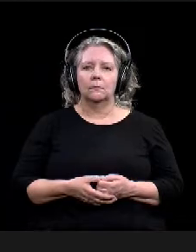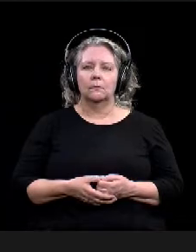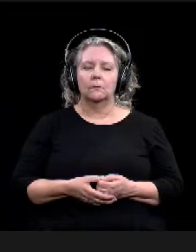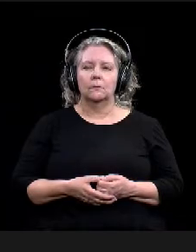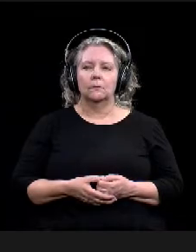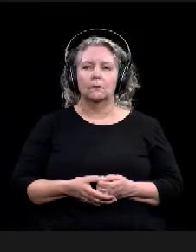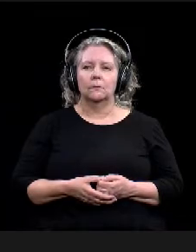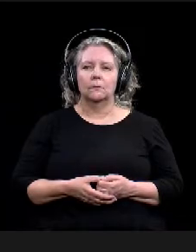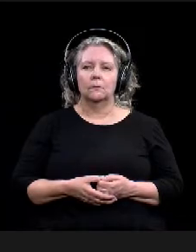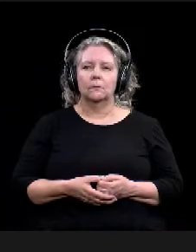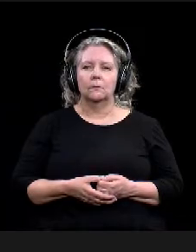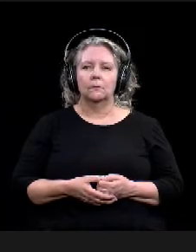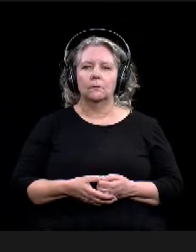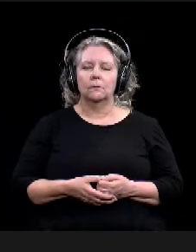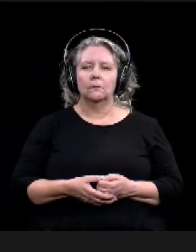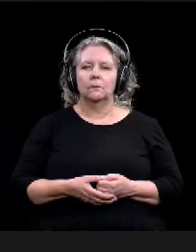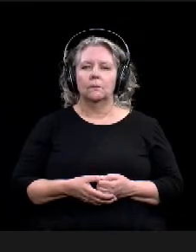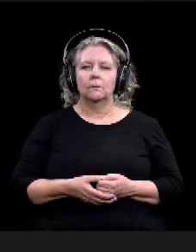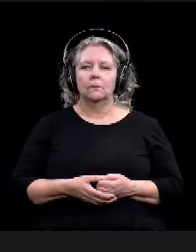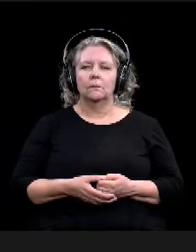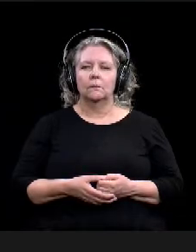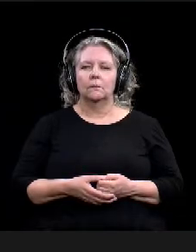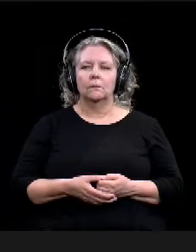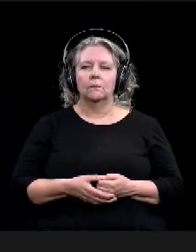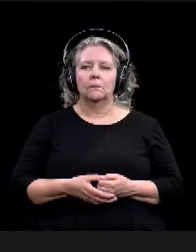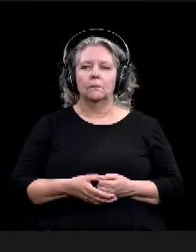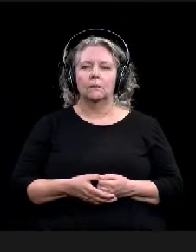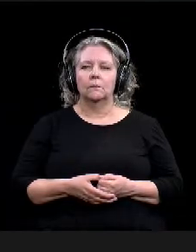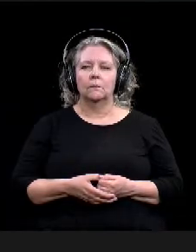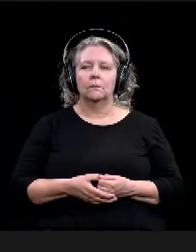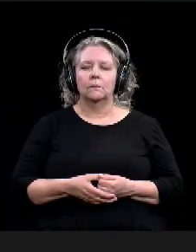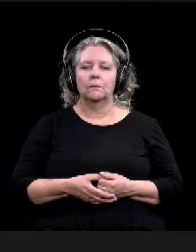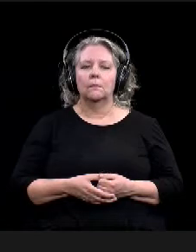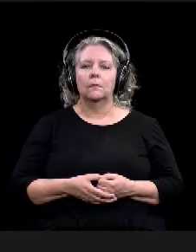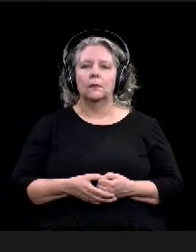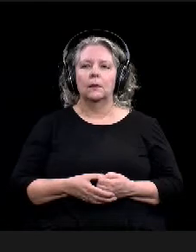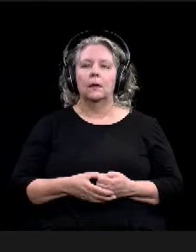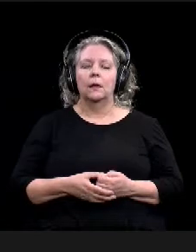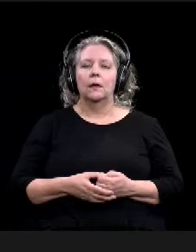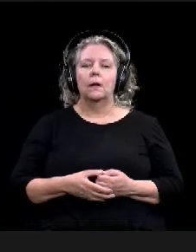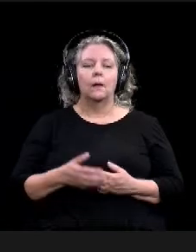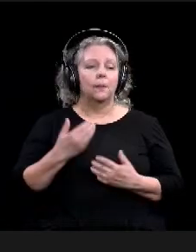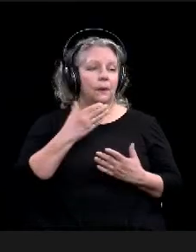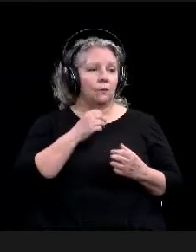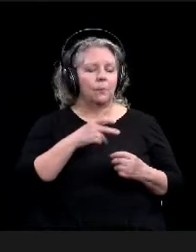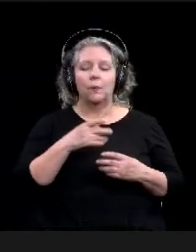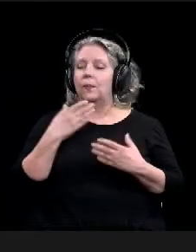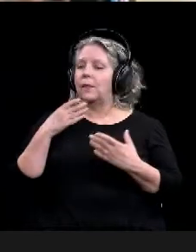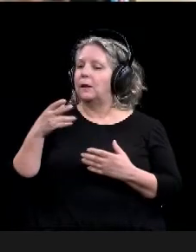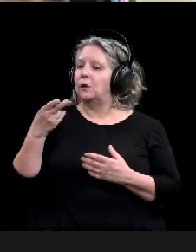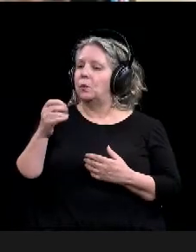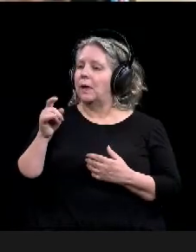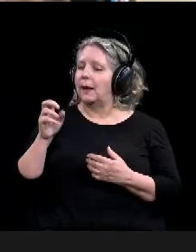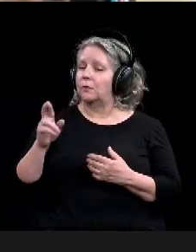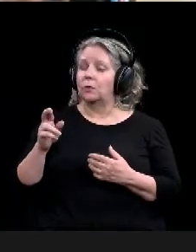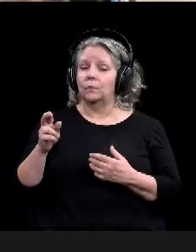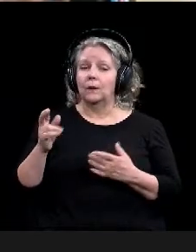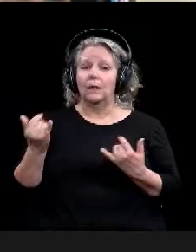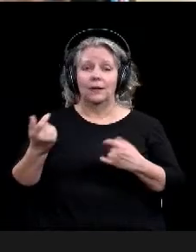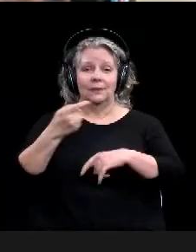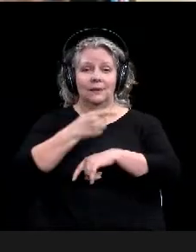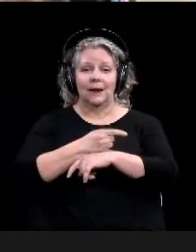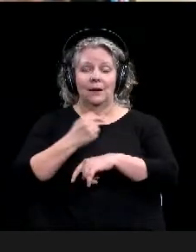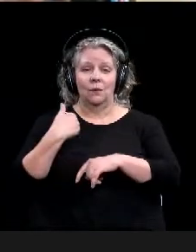alcalde muchas gracias por la oportunidad gracias sector con nosotros se ahorita para hablar virtualmente de